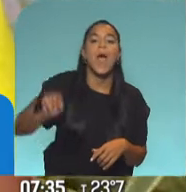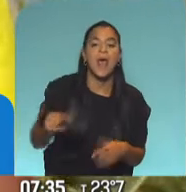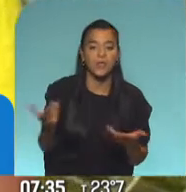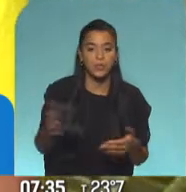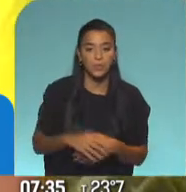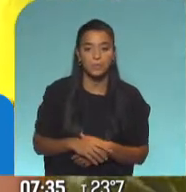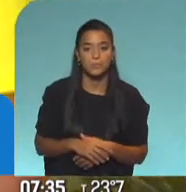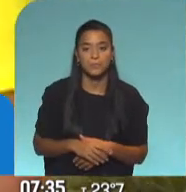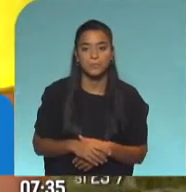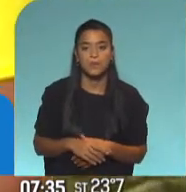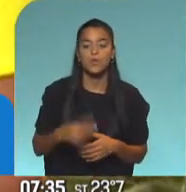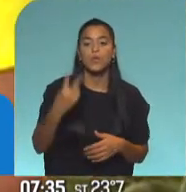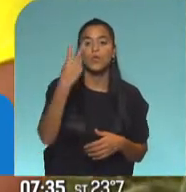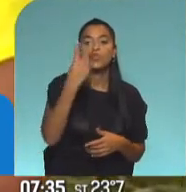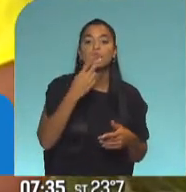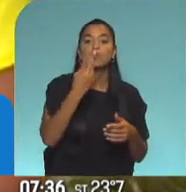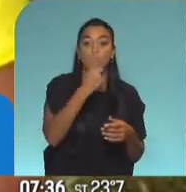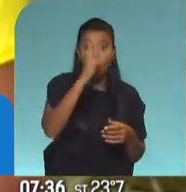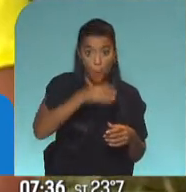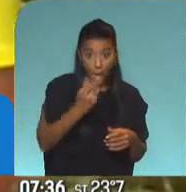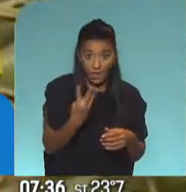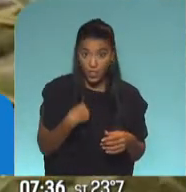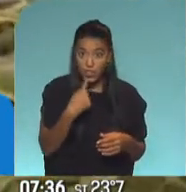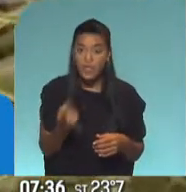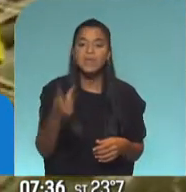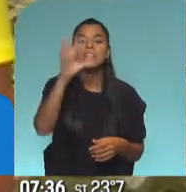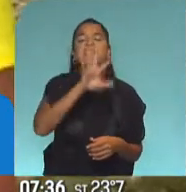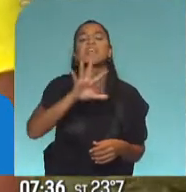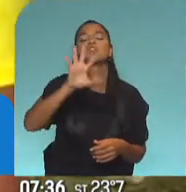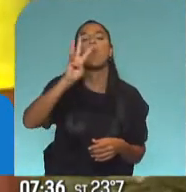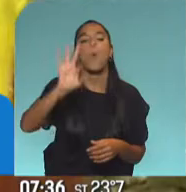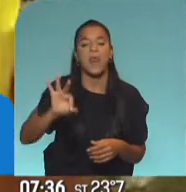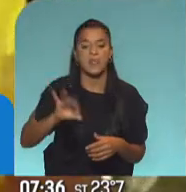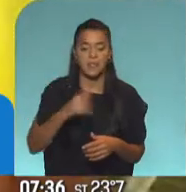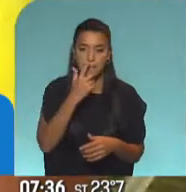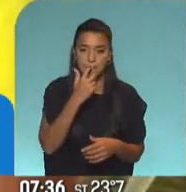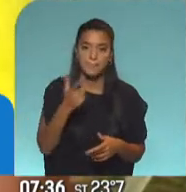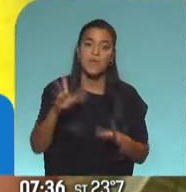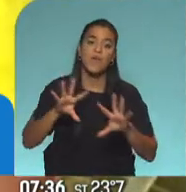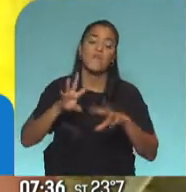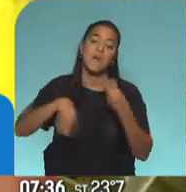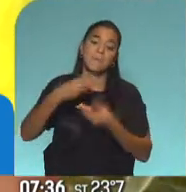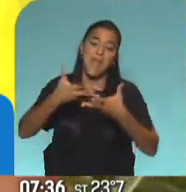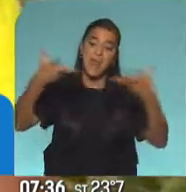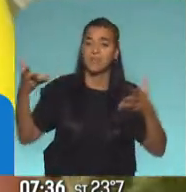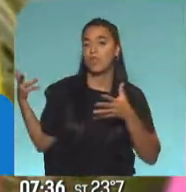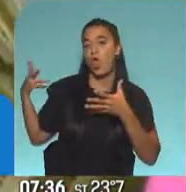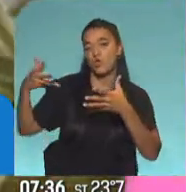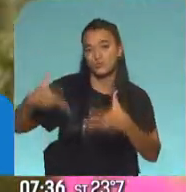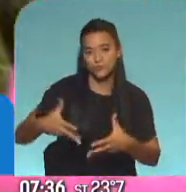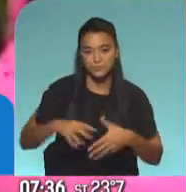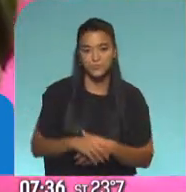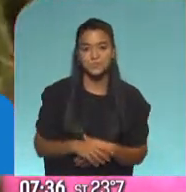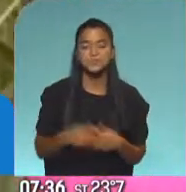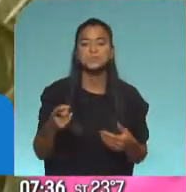accesible. Dos cuartos, ¿te lo digo el precio? Sí, 540. Sí. Y bueno, así que somos una familia grande y vinimos todos.